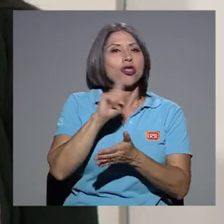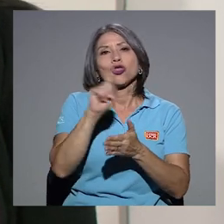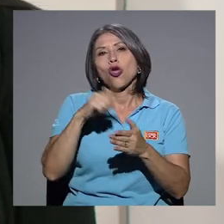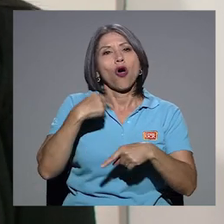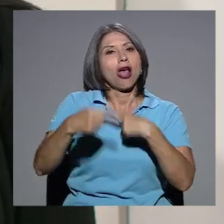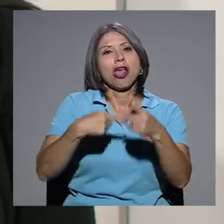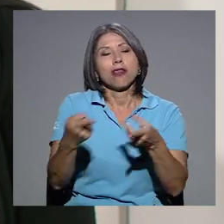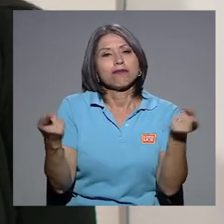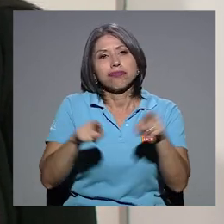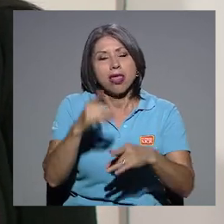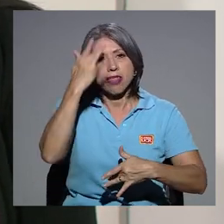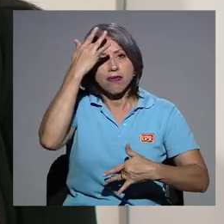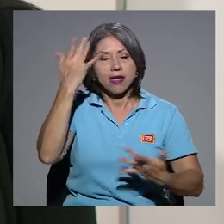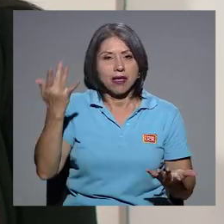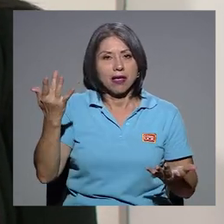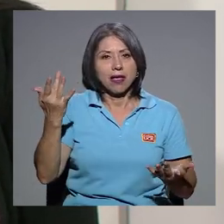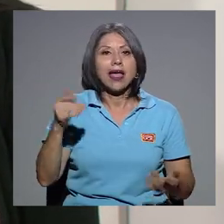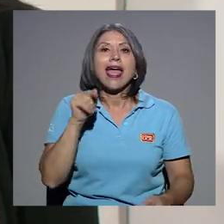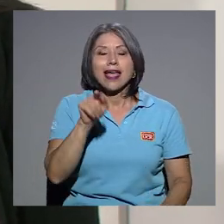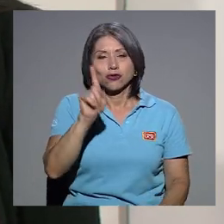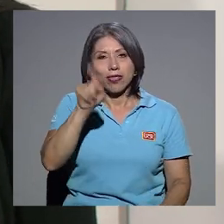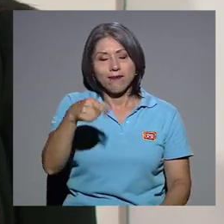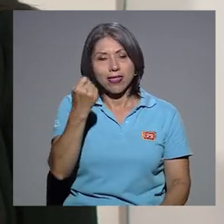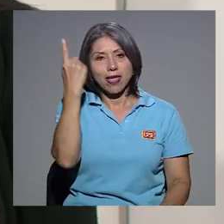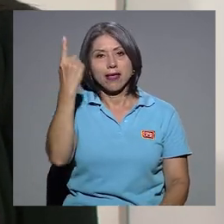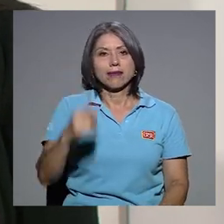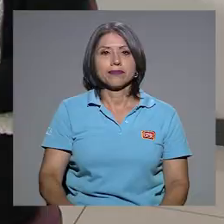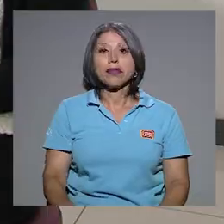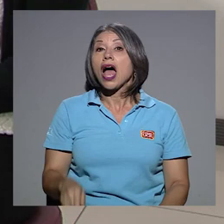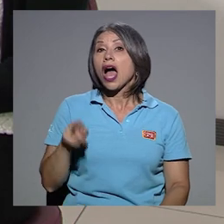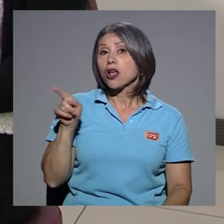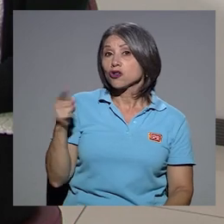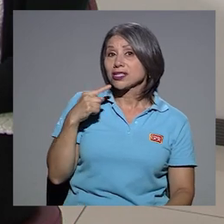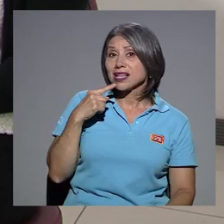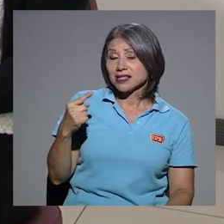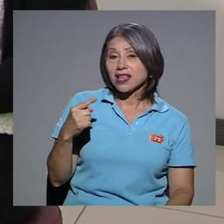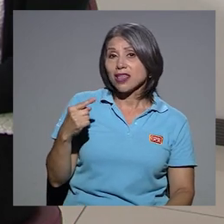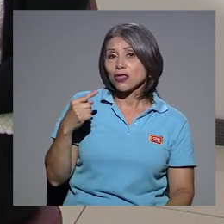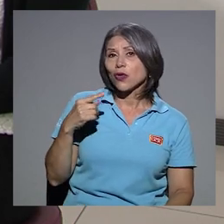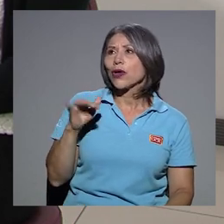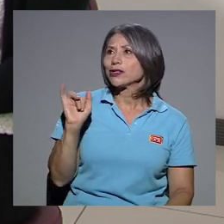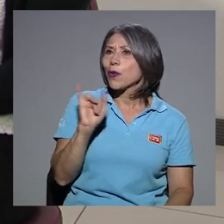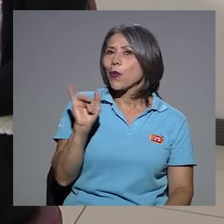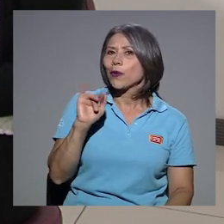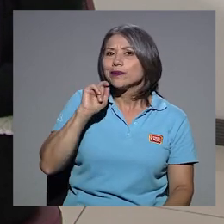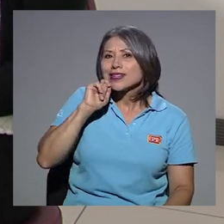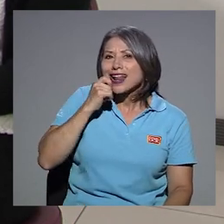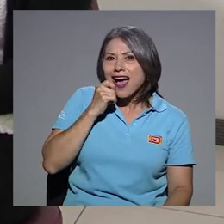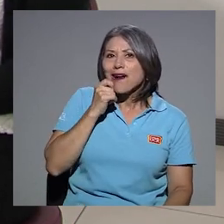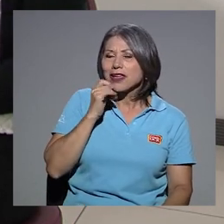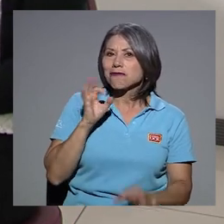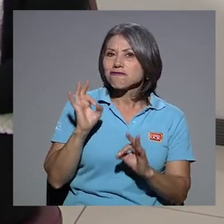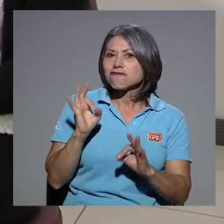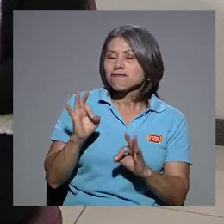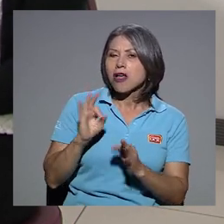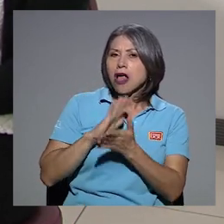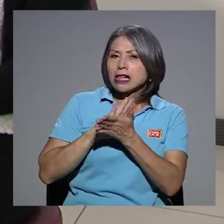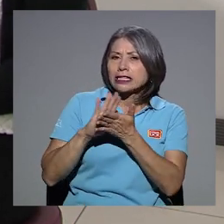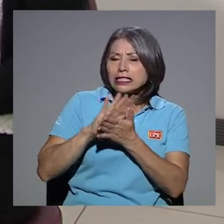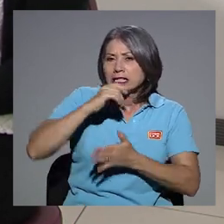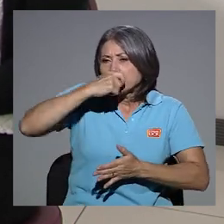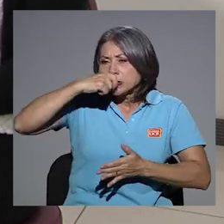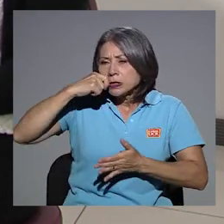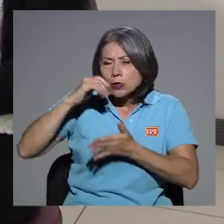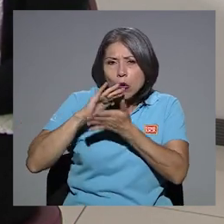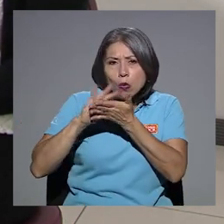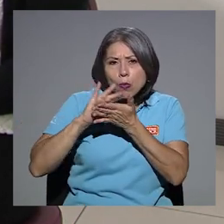me va a desarrollar la enfermedad. Eso es lo que hay que tener claro. A propósito de eso que usted está diciendo, que creo que es como la clave, ¿verdad?, de mantener la higiene y